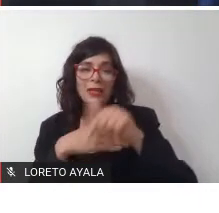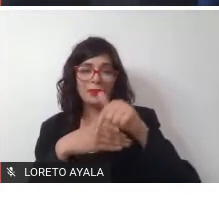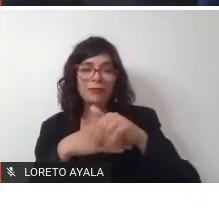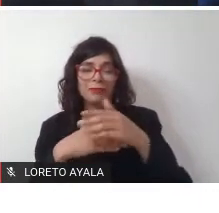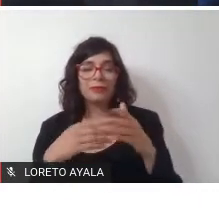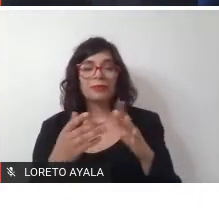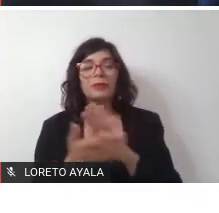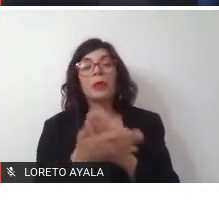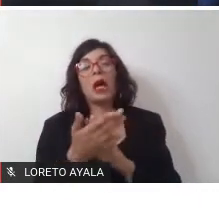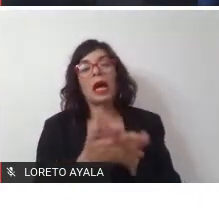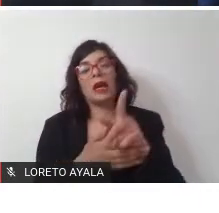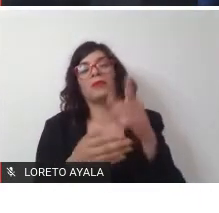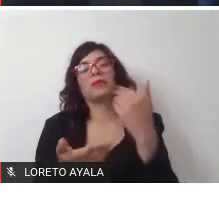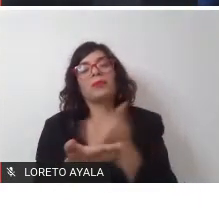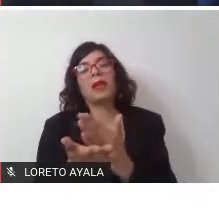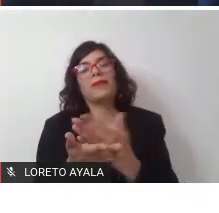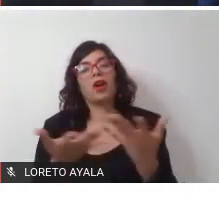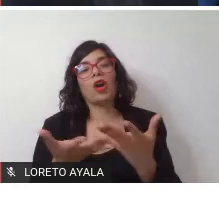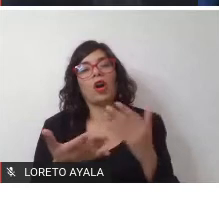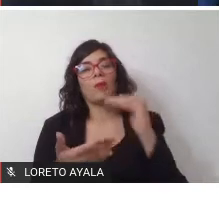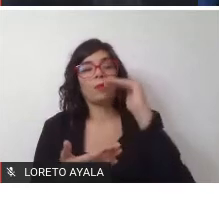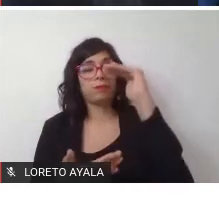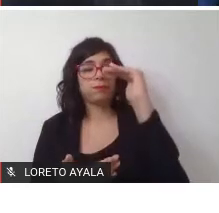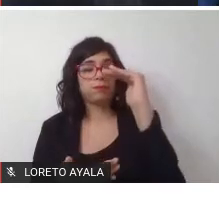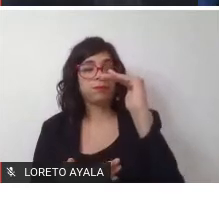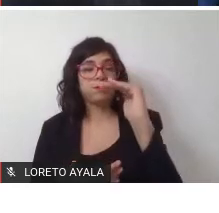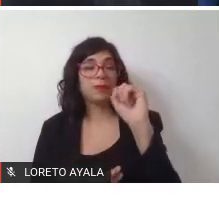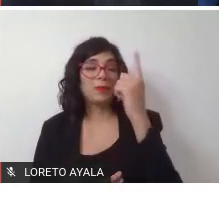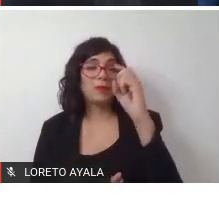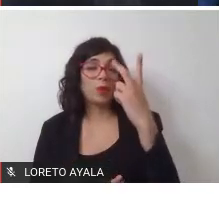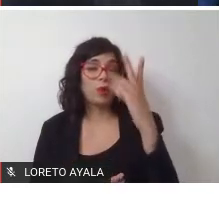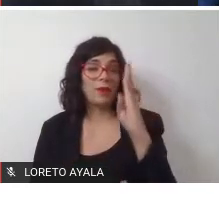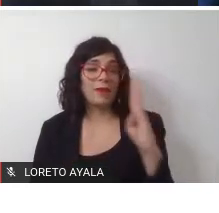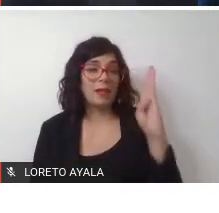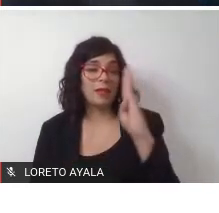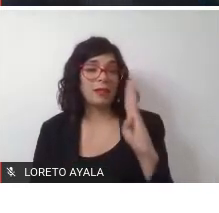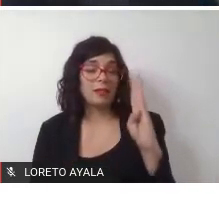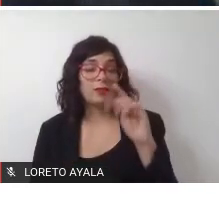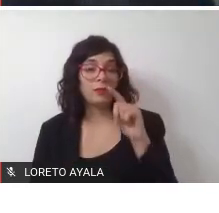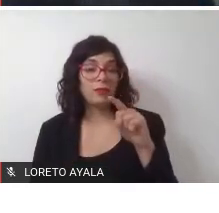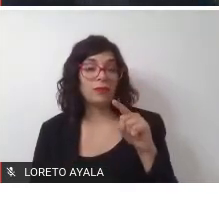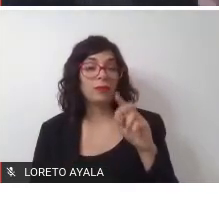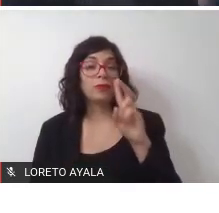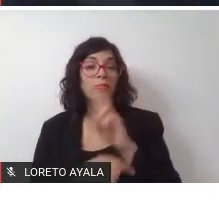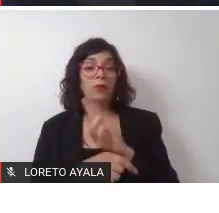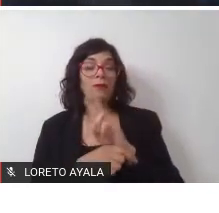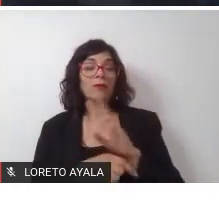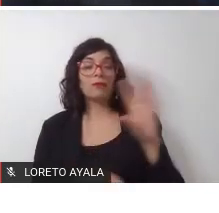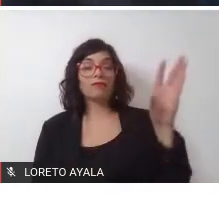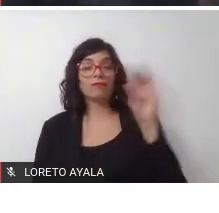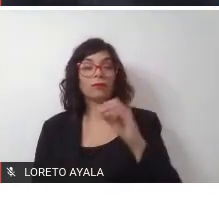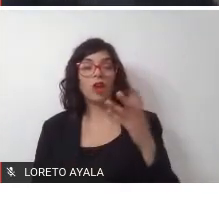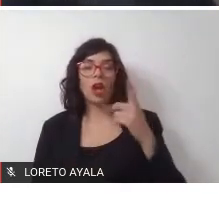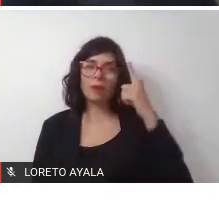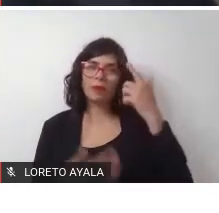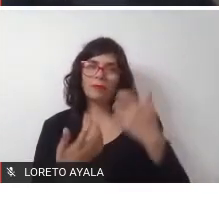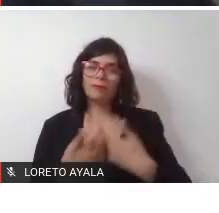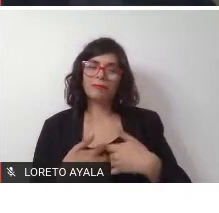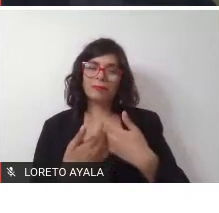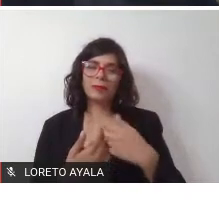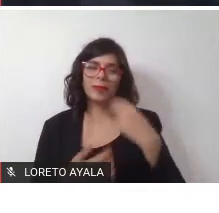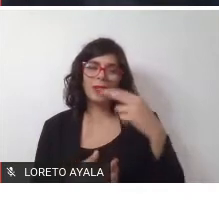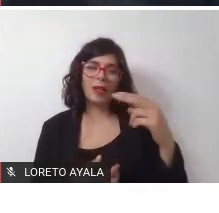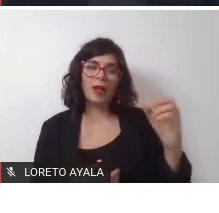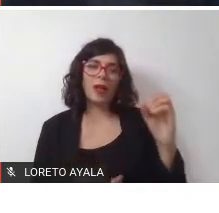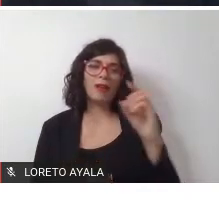Ejemplos de planificación por subciclo, primero y segundo básico, ¿ya? Aquí toma el profesor las habilidades motrices básicas, unidad